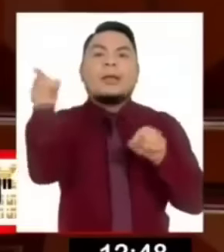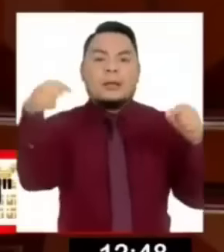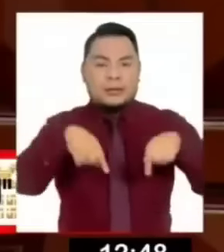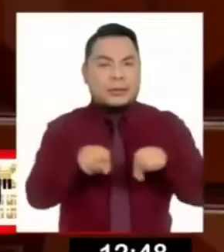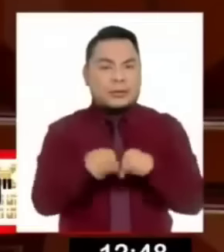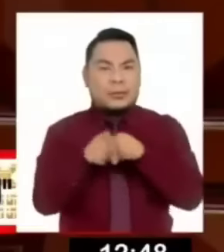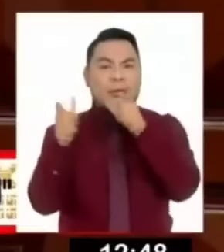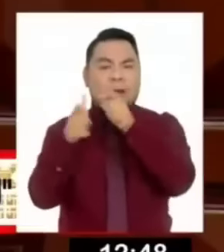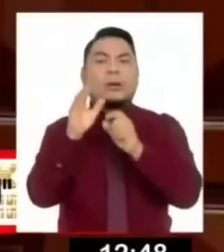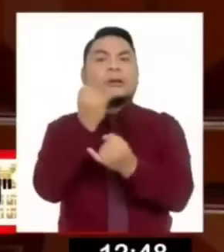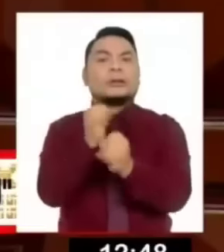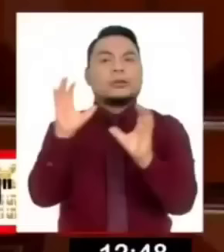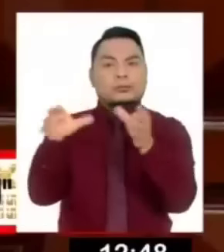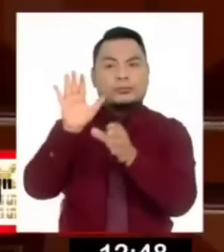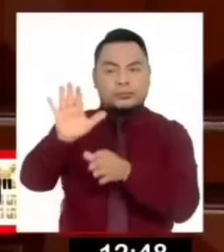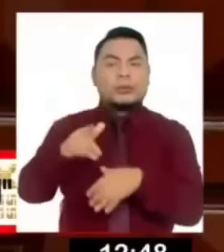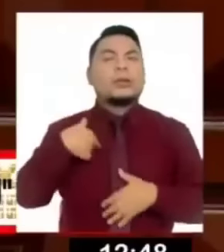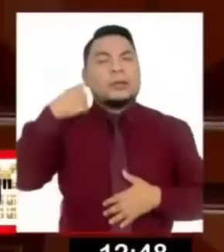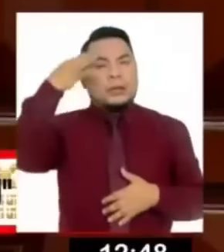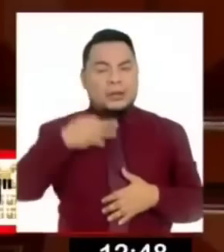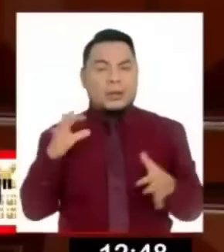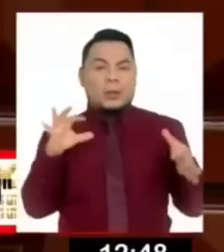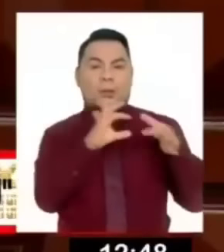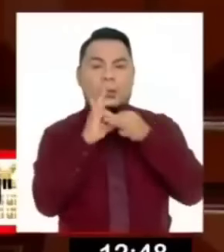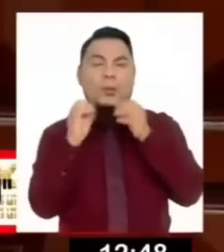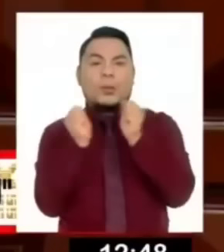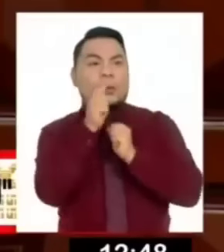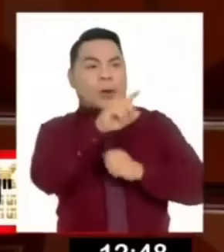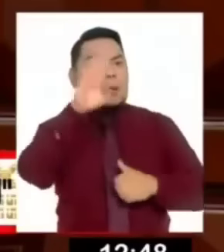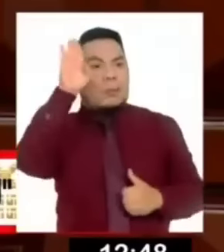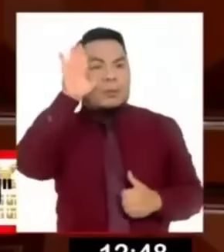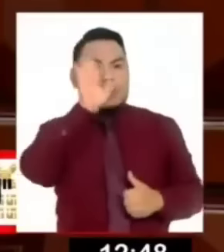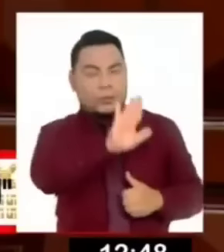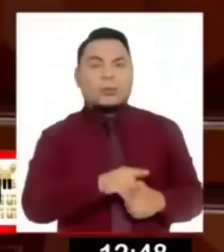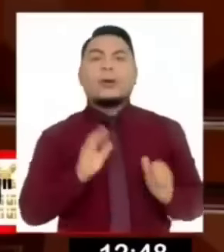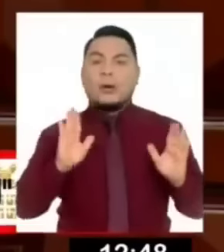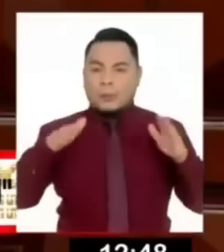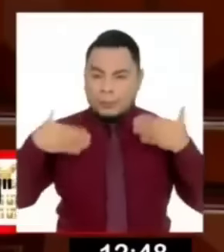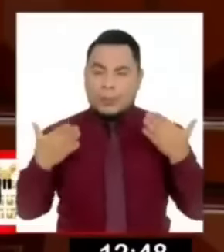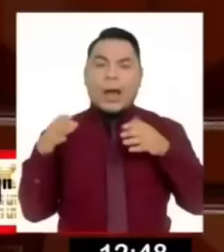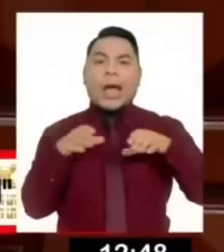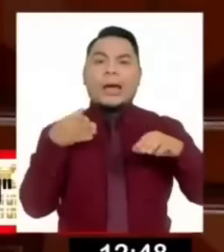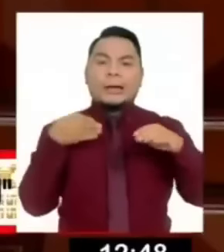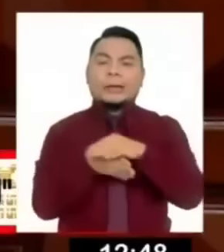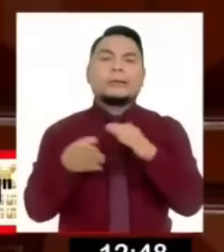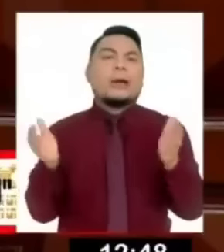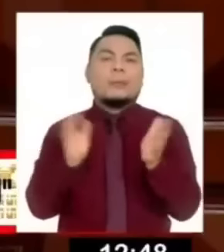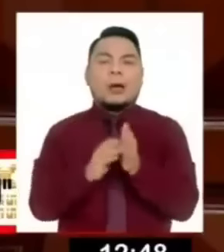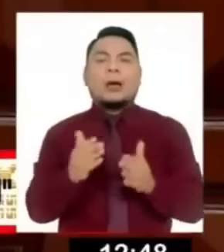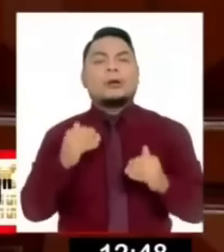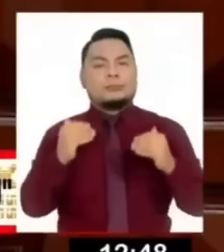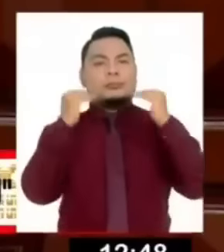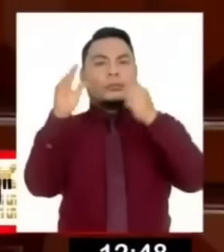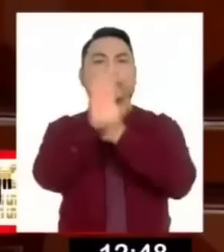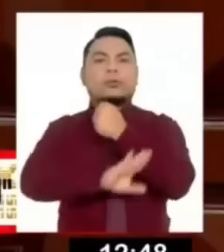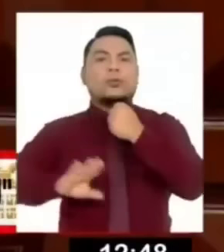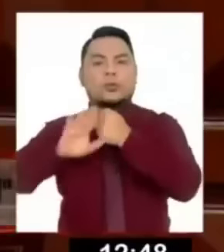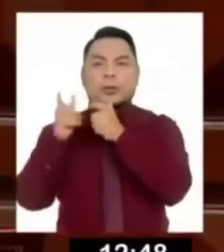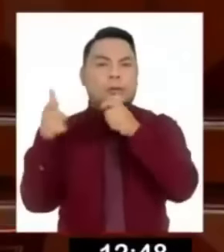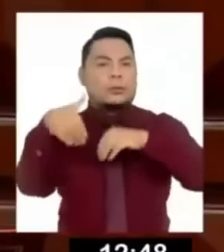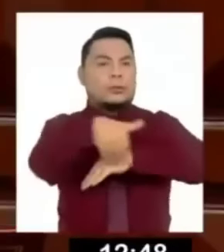autonomía. Estamos seguros que conjuntamente con la Policía Nacional del Perú, podremos acceder a una más eficiente seguridad